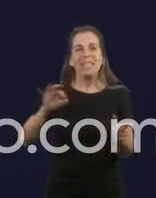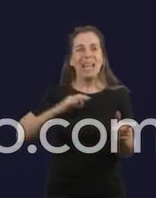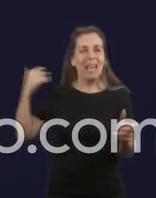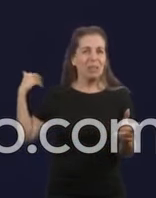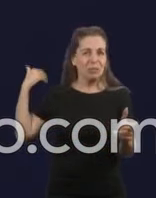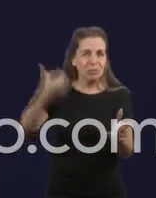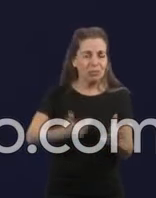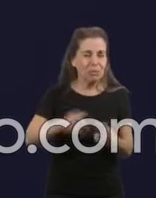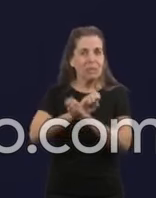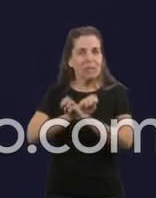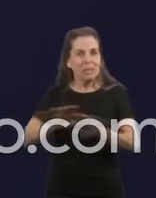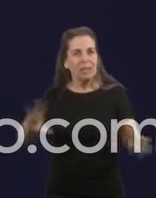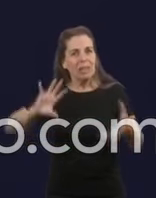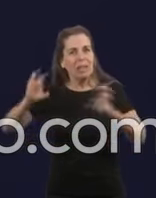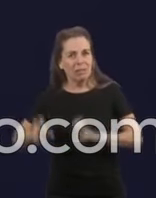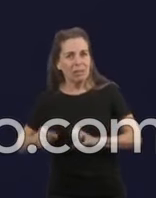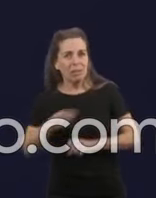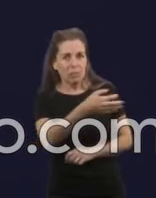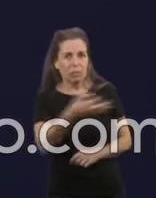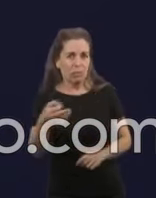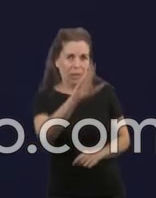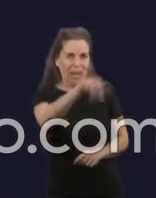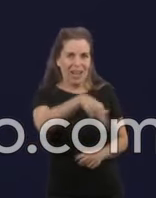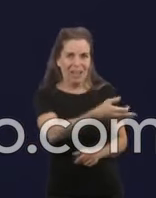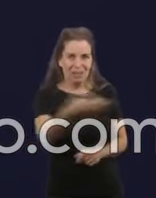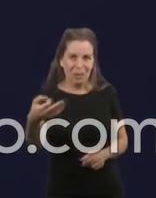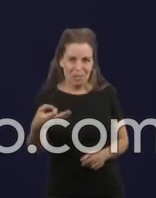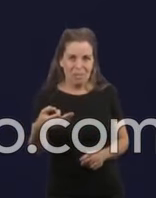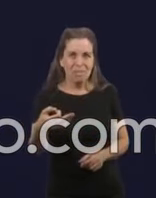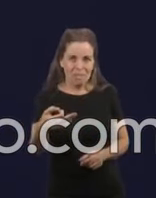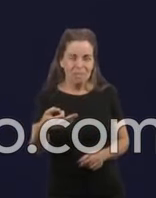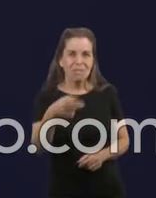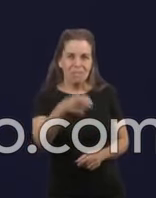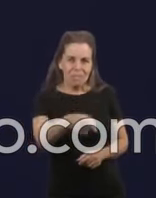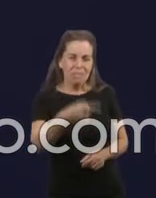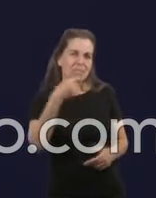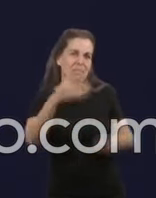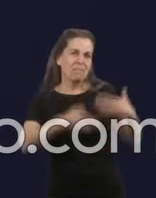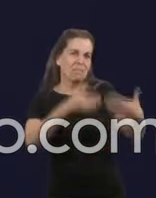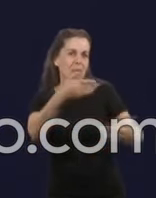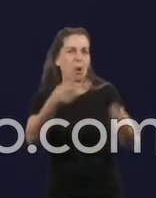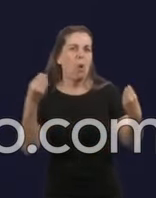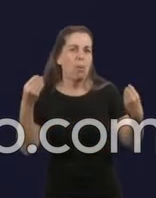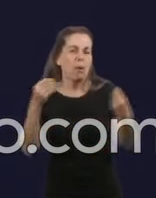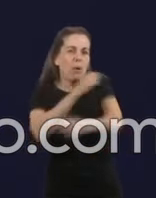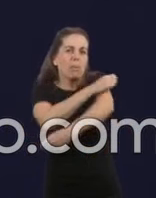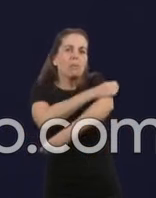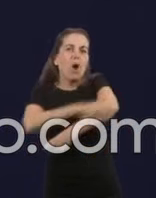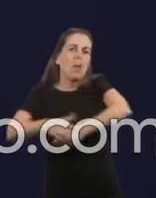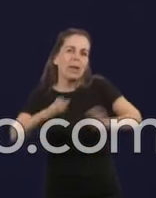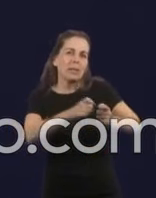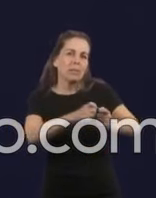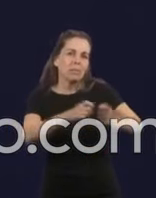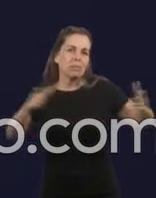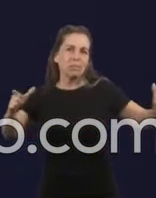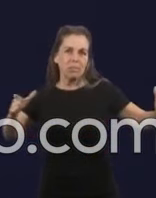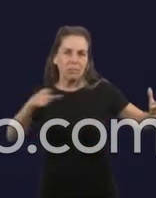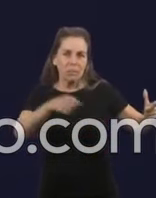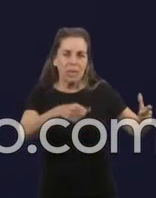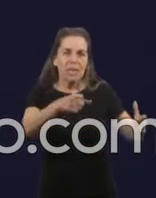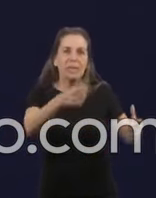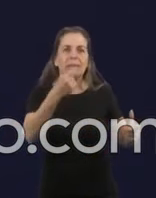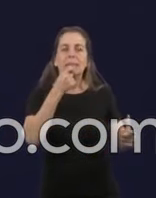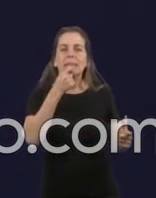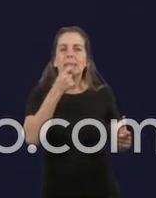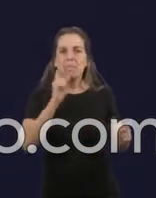eh lo que vos decís es muy cierto en el en la evolución de la pobreza vos cuando cuando Tomás